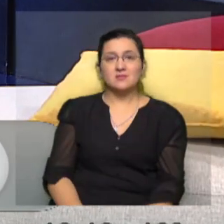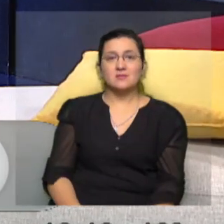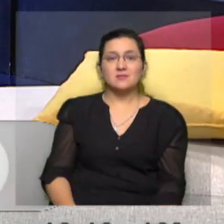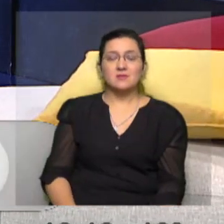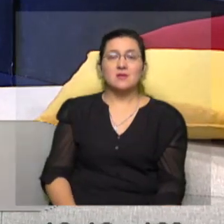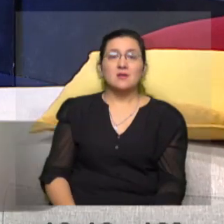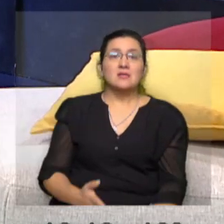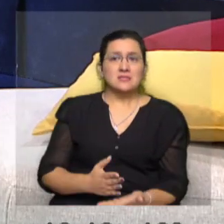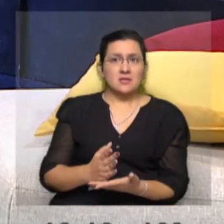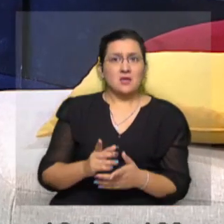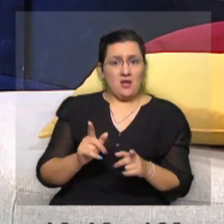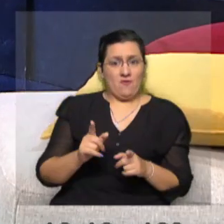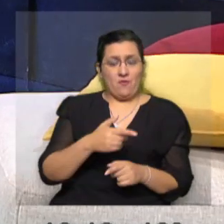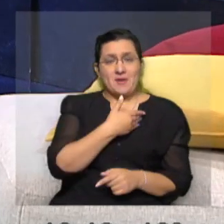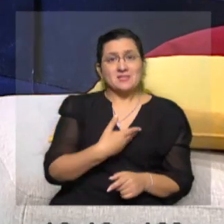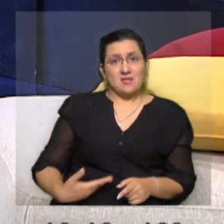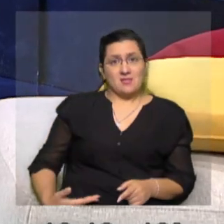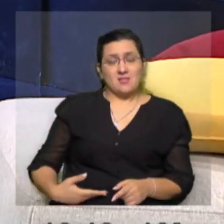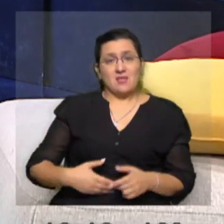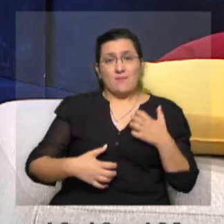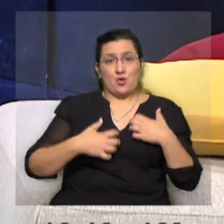Sí, claro, llegó a ser presidente de Progreso.